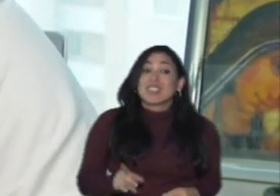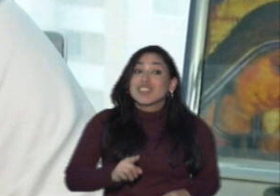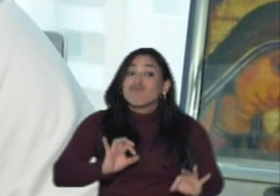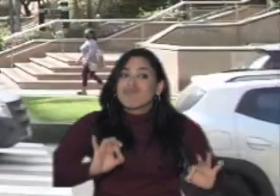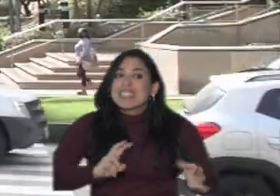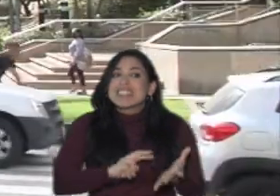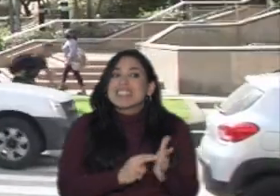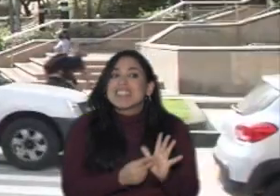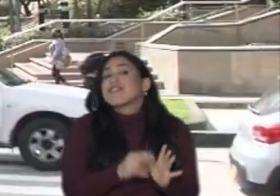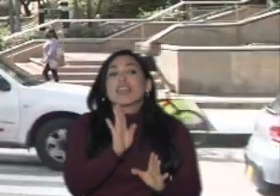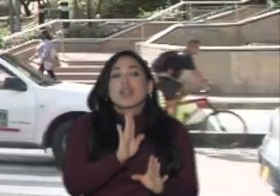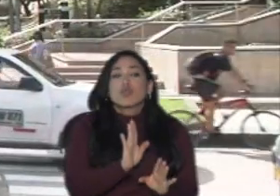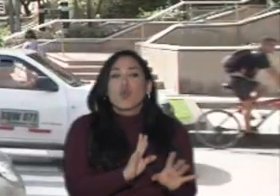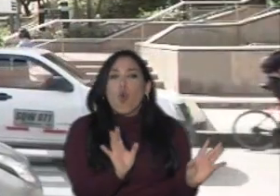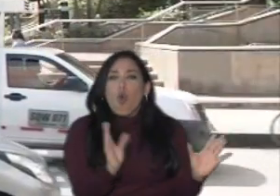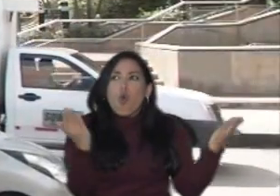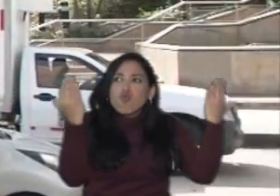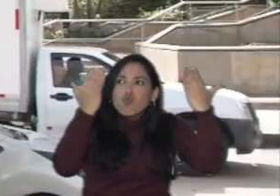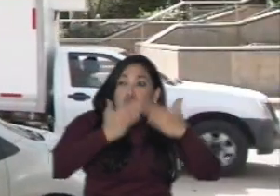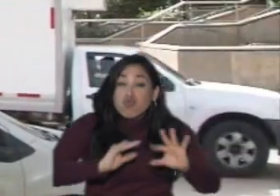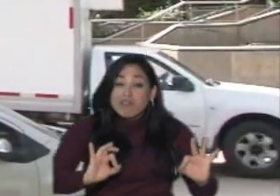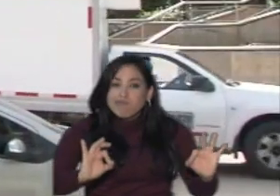que ya adoptan